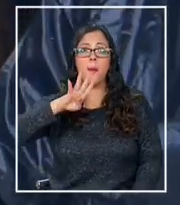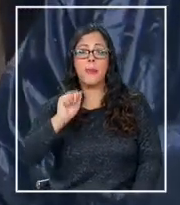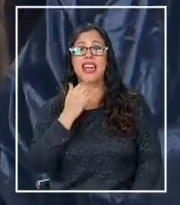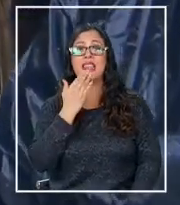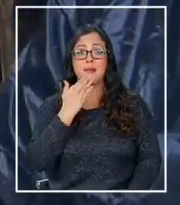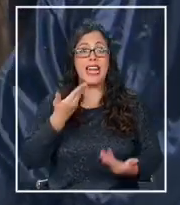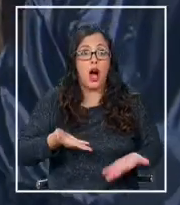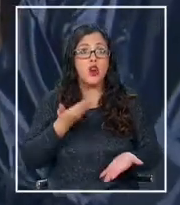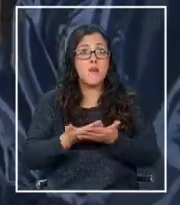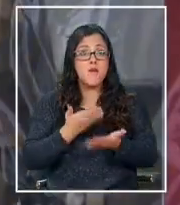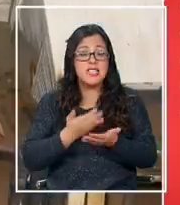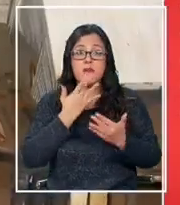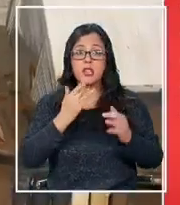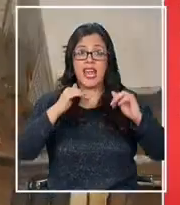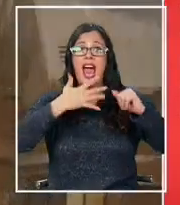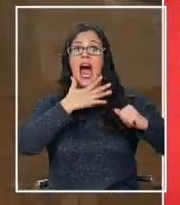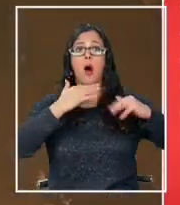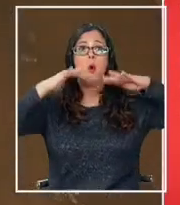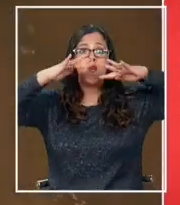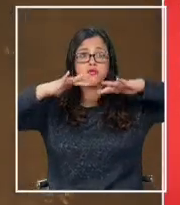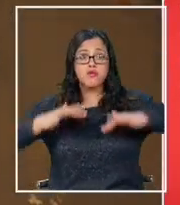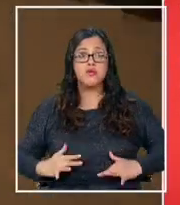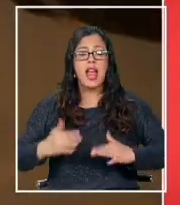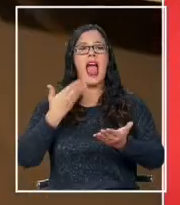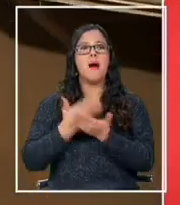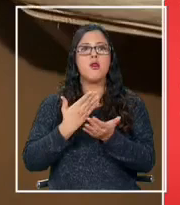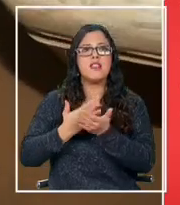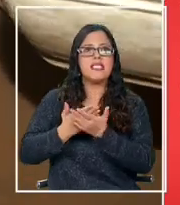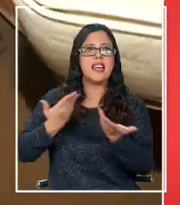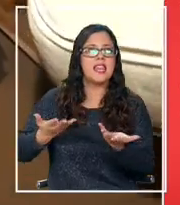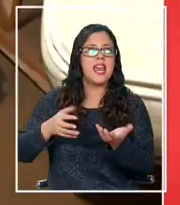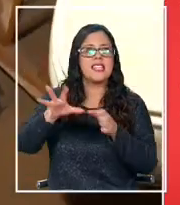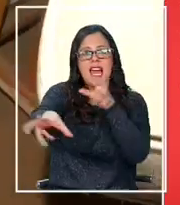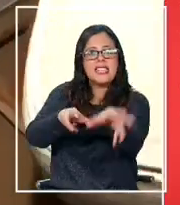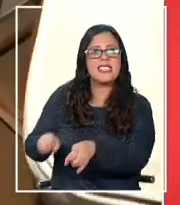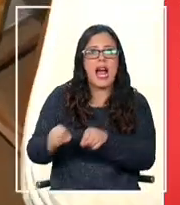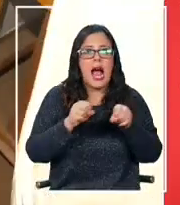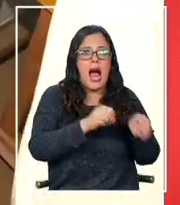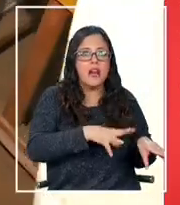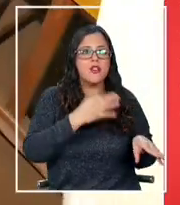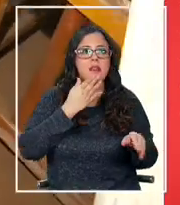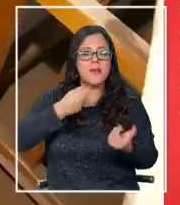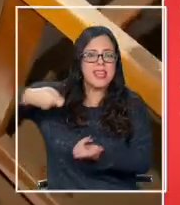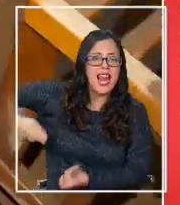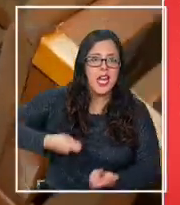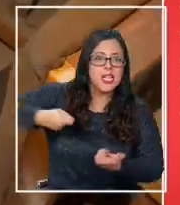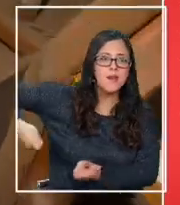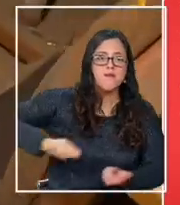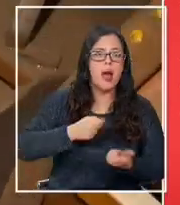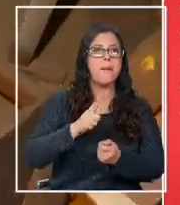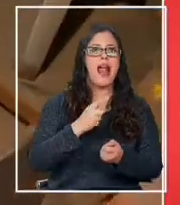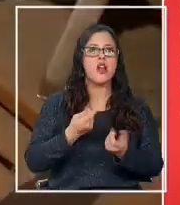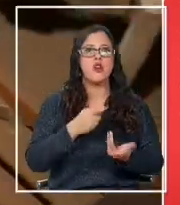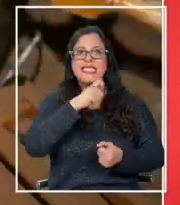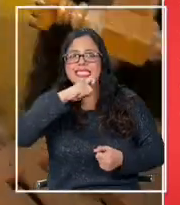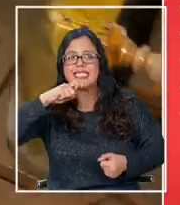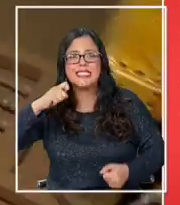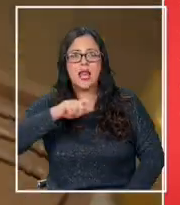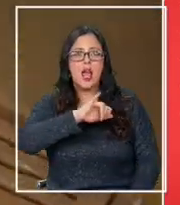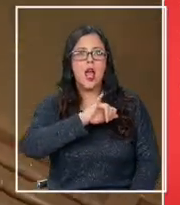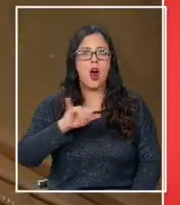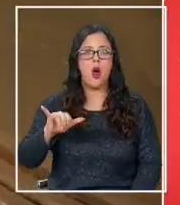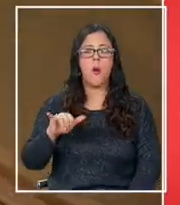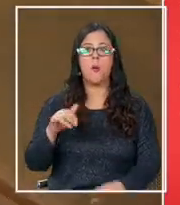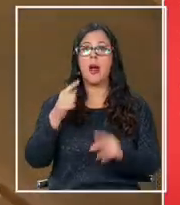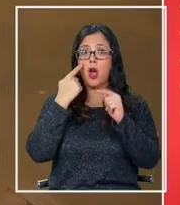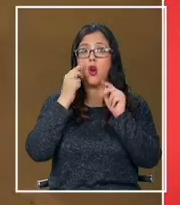hay que aprovechar ahora que, como va bajando, hay que aprovechar tiro la instancia y ir sacando los tiros, porque si tú lo dejas pasar y después lo digas. Una de las postales que no ha dejado, y que no sé si lo podemos ver